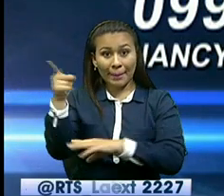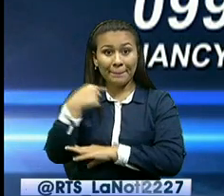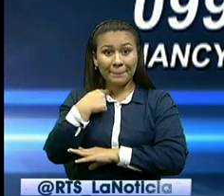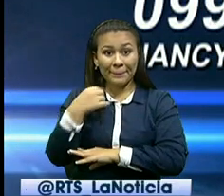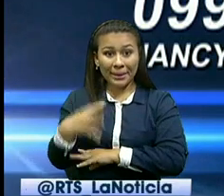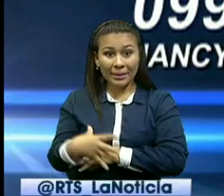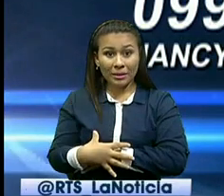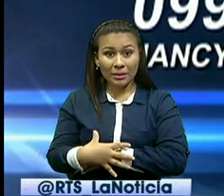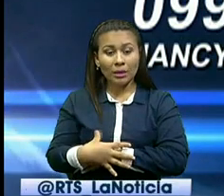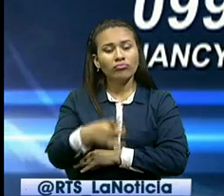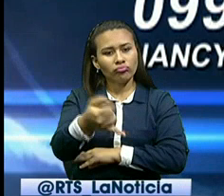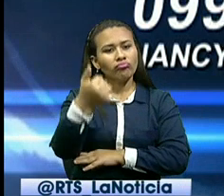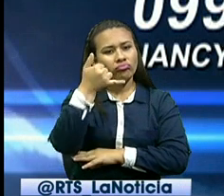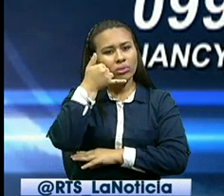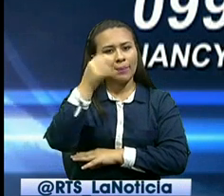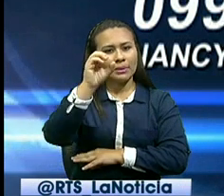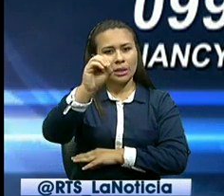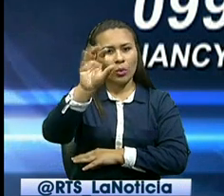al